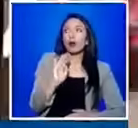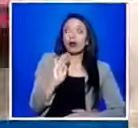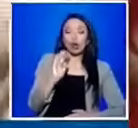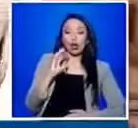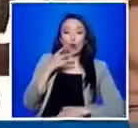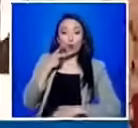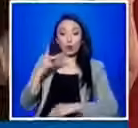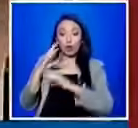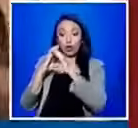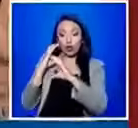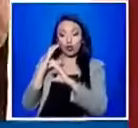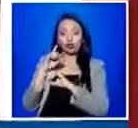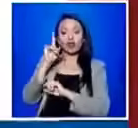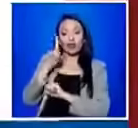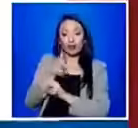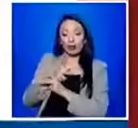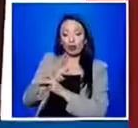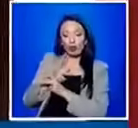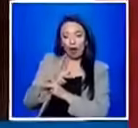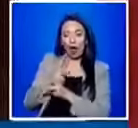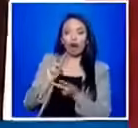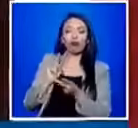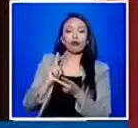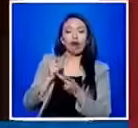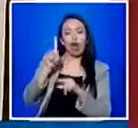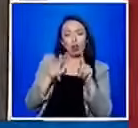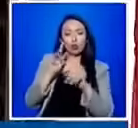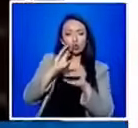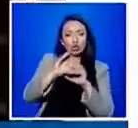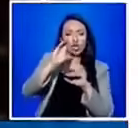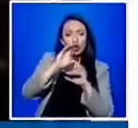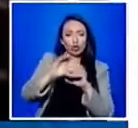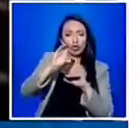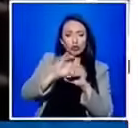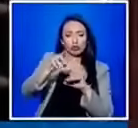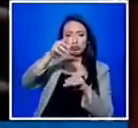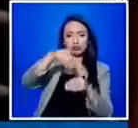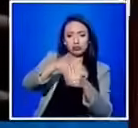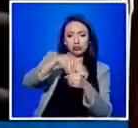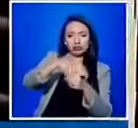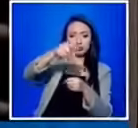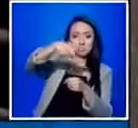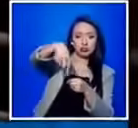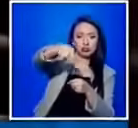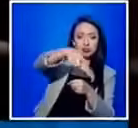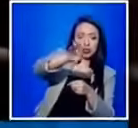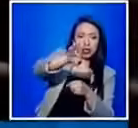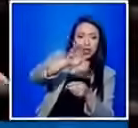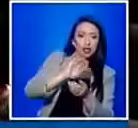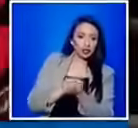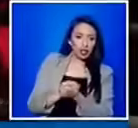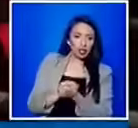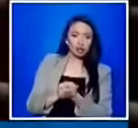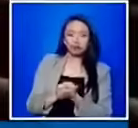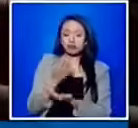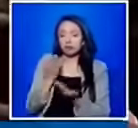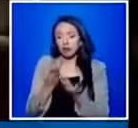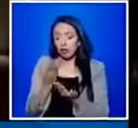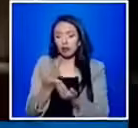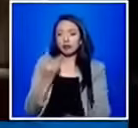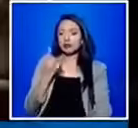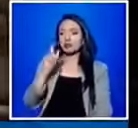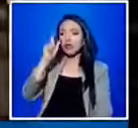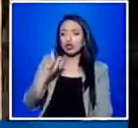de transporte, pues hacerlo con mucho cuidado, siempre ver a ambos sentidos, si tal vez hay alguna